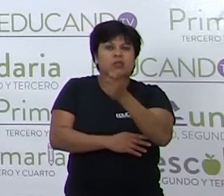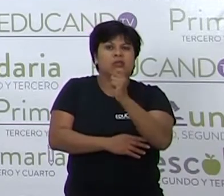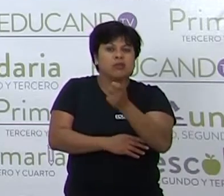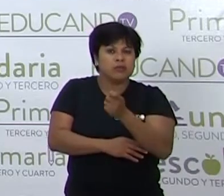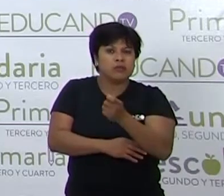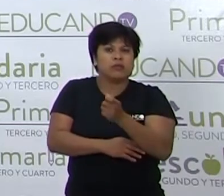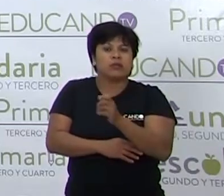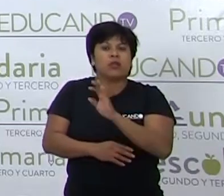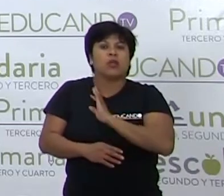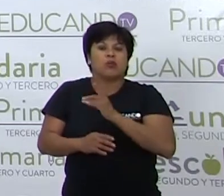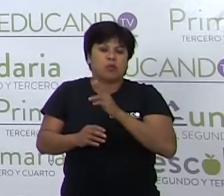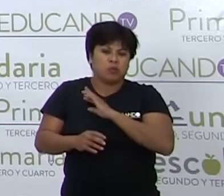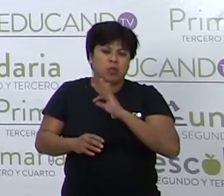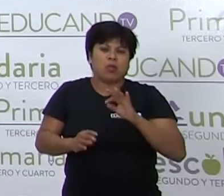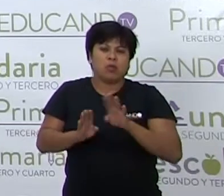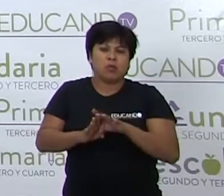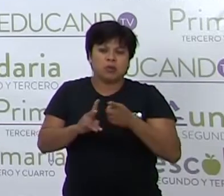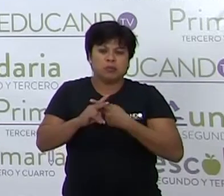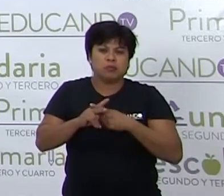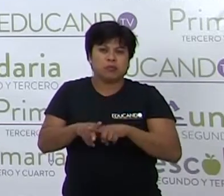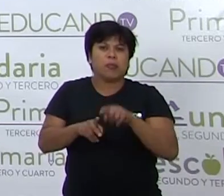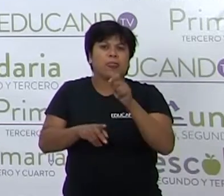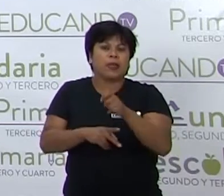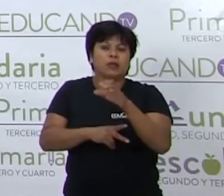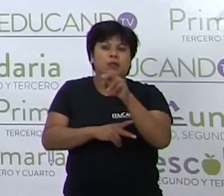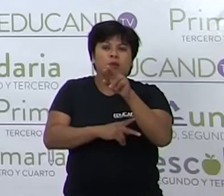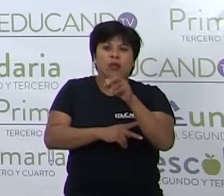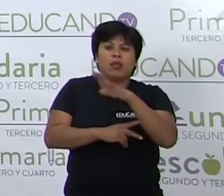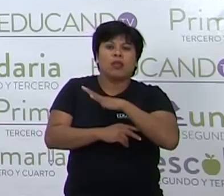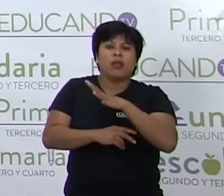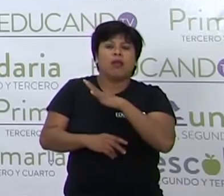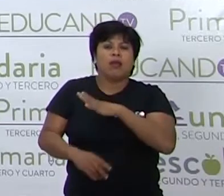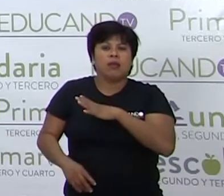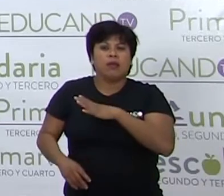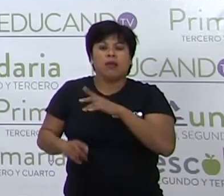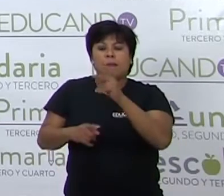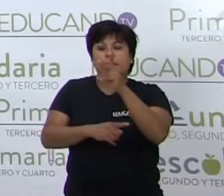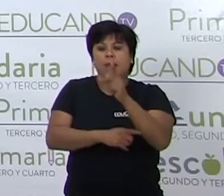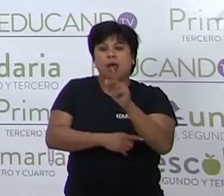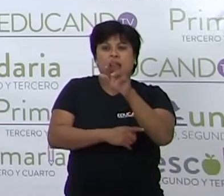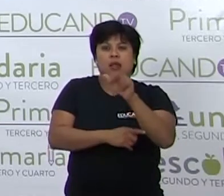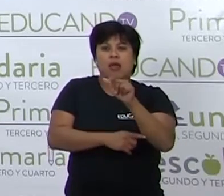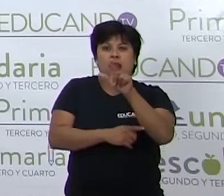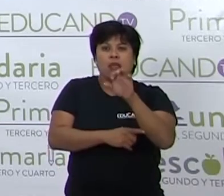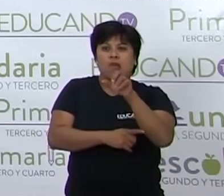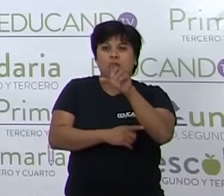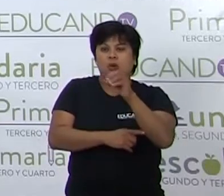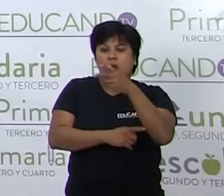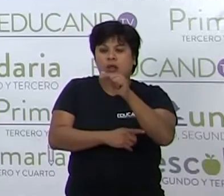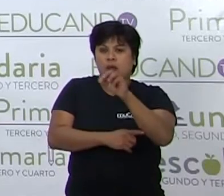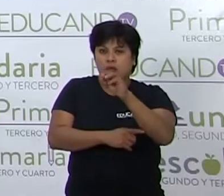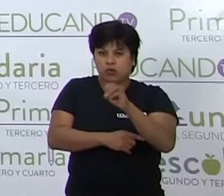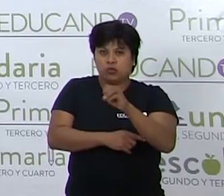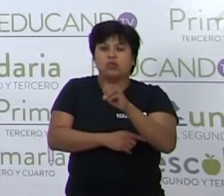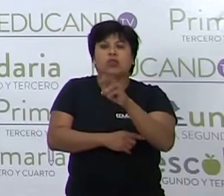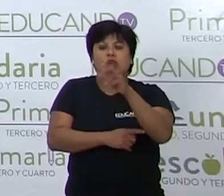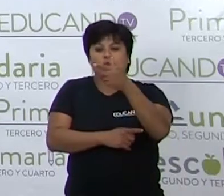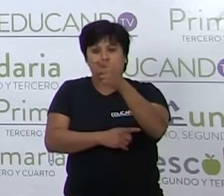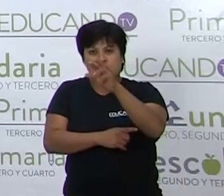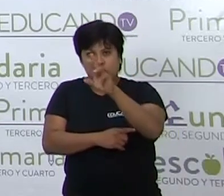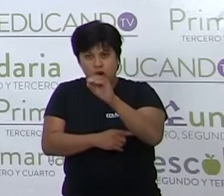introducción vamos a ver que los cuadriláteros se clasifican en paralelo gramos en rombos y en romboides